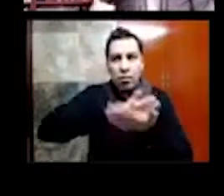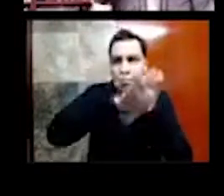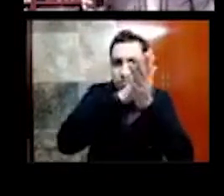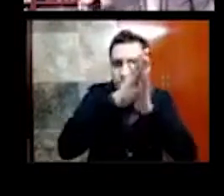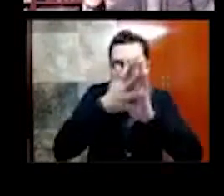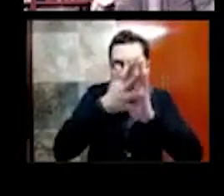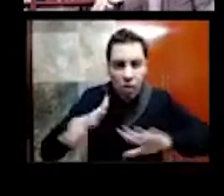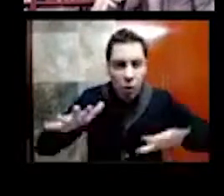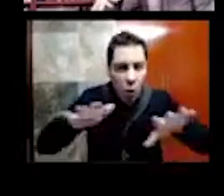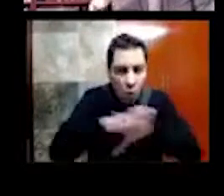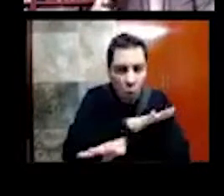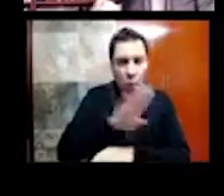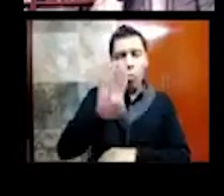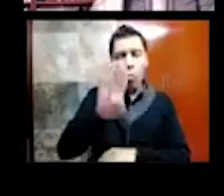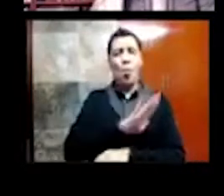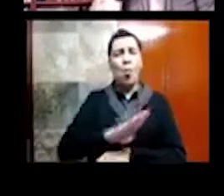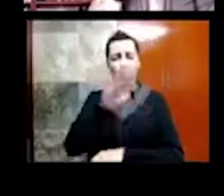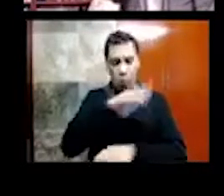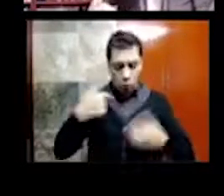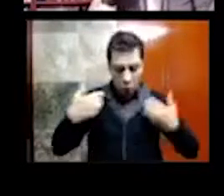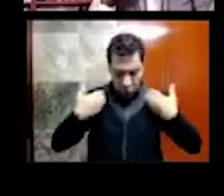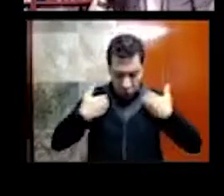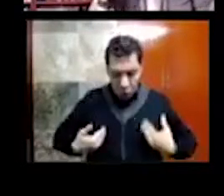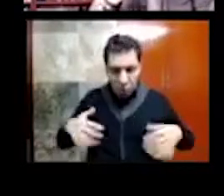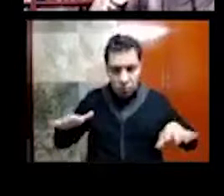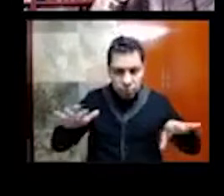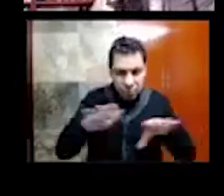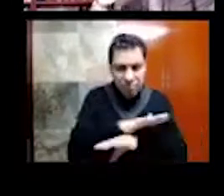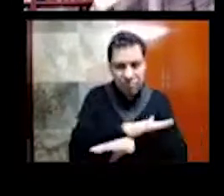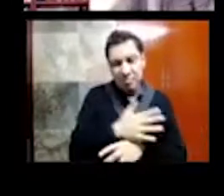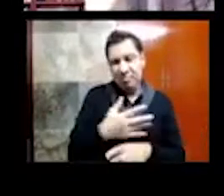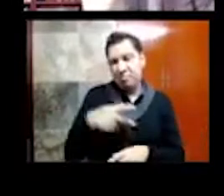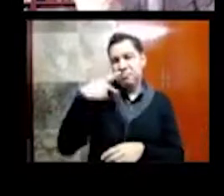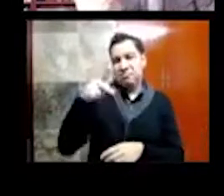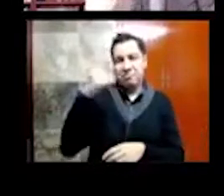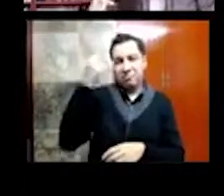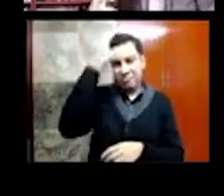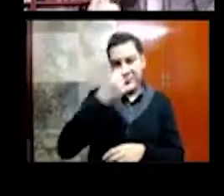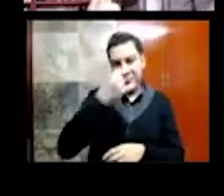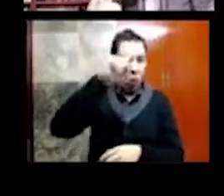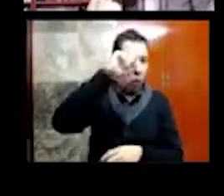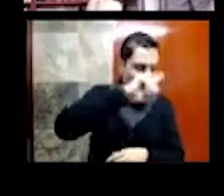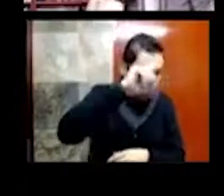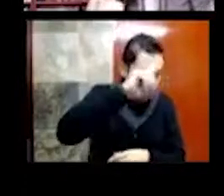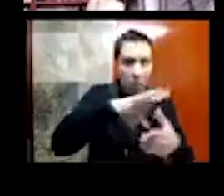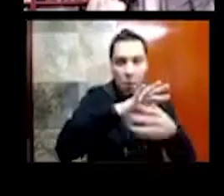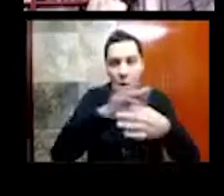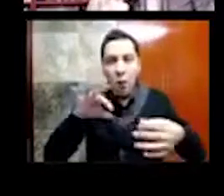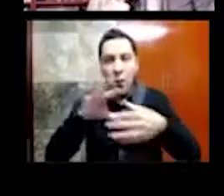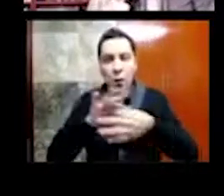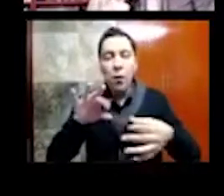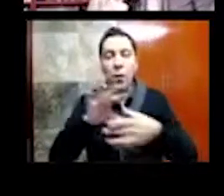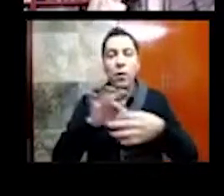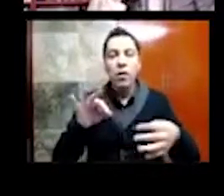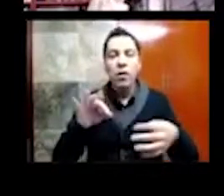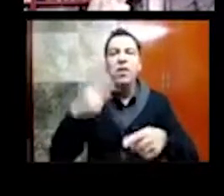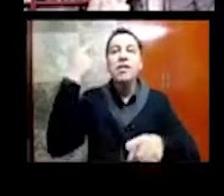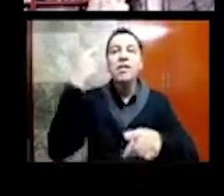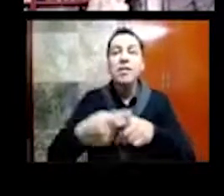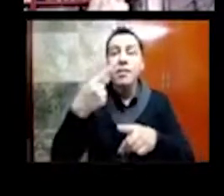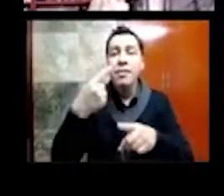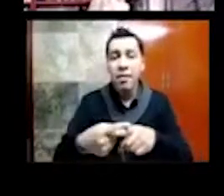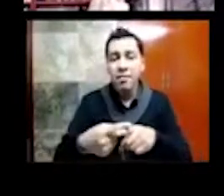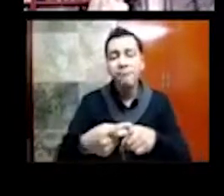animales, hechicero, pero a la vez hierofante y a la vez consejero, que es ni más ni menos que